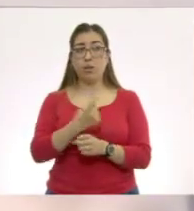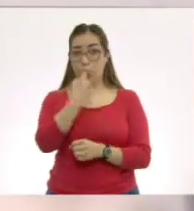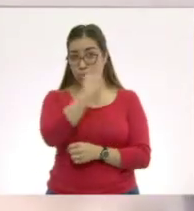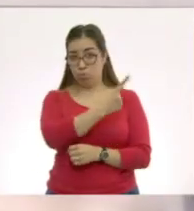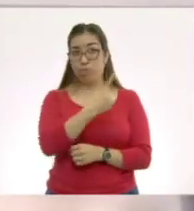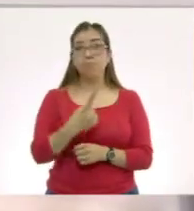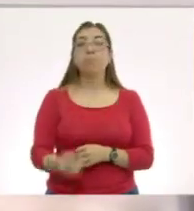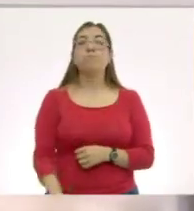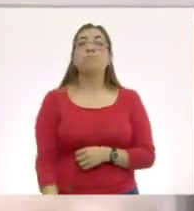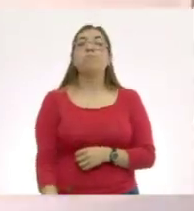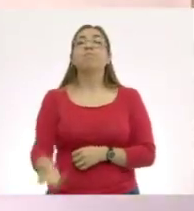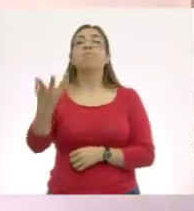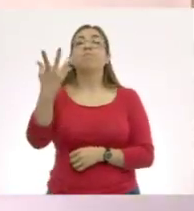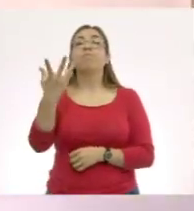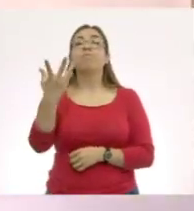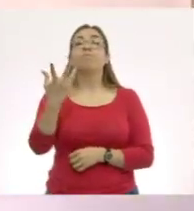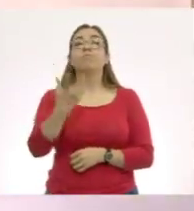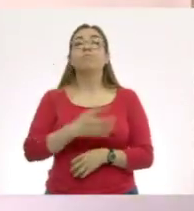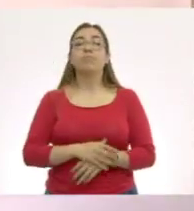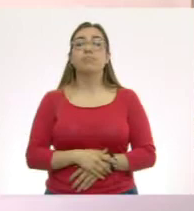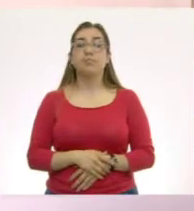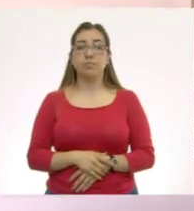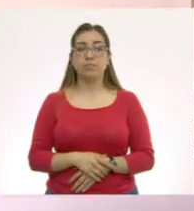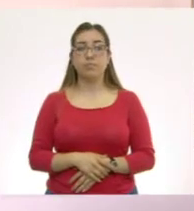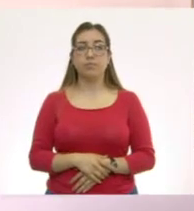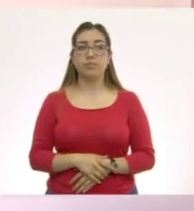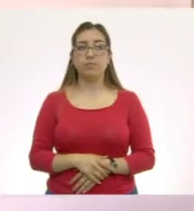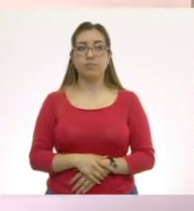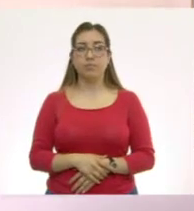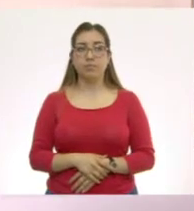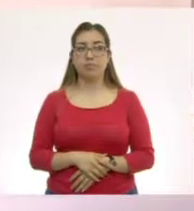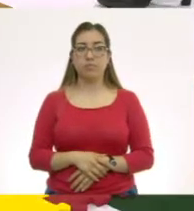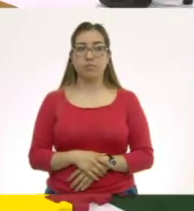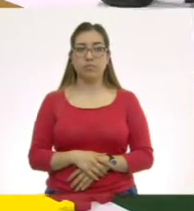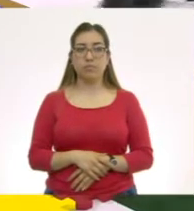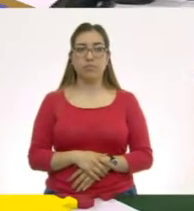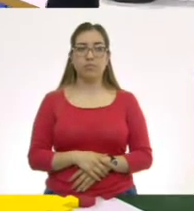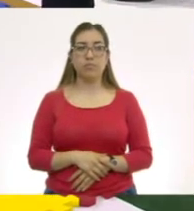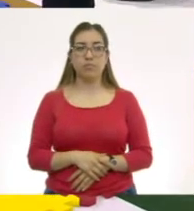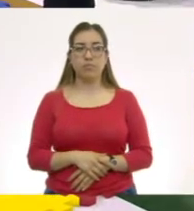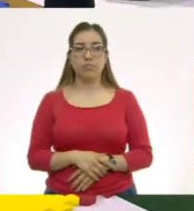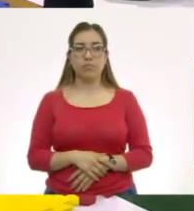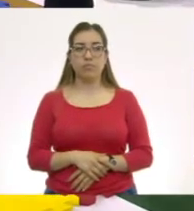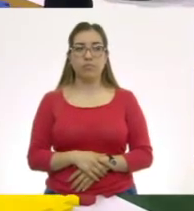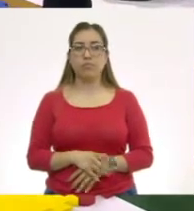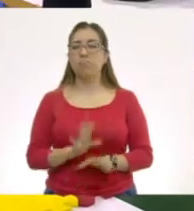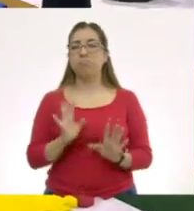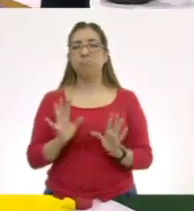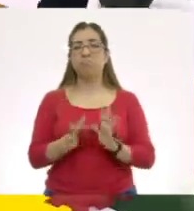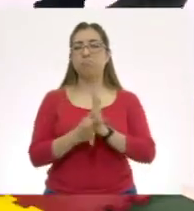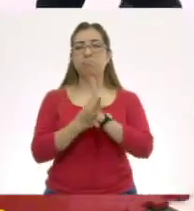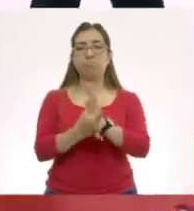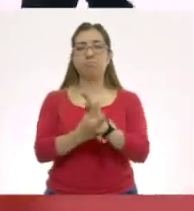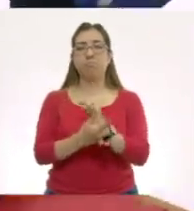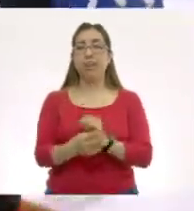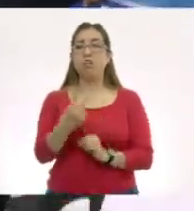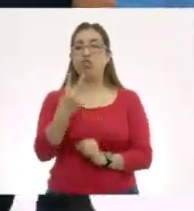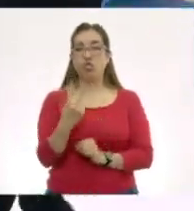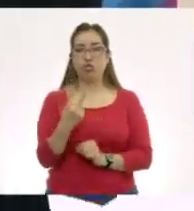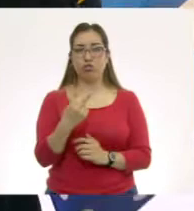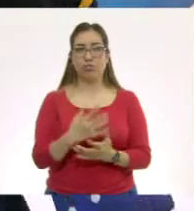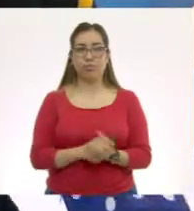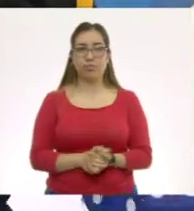a aventar. Este, el primer número que me salga, supongamos que cae en el número